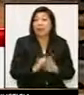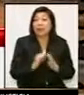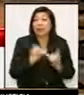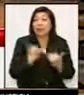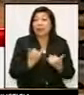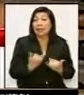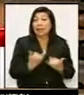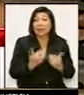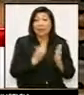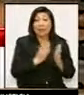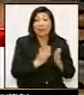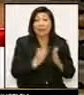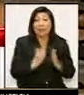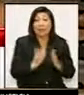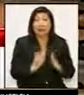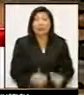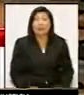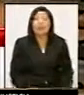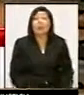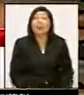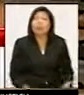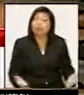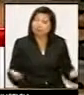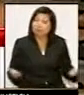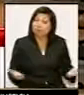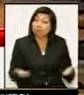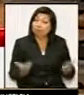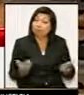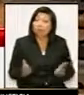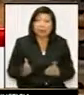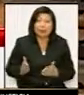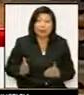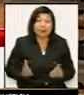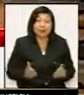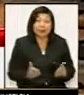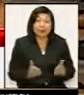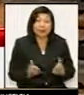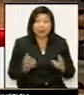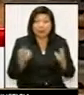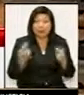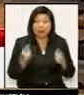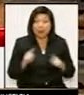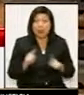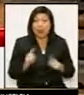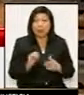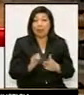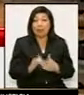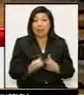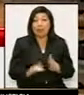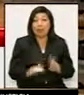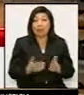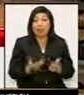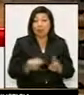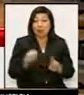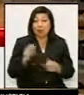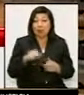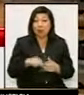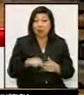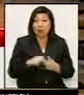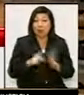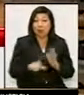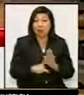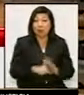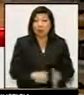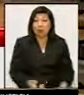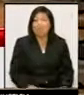de medidas siempre desalienten y encaucen el actuar de las empresas para que pues cumplan con las normas de protección al